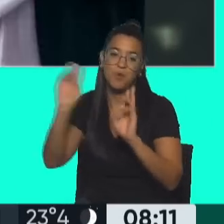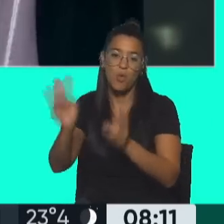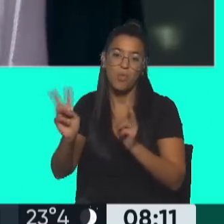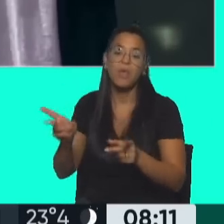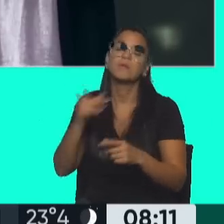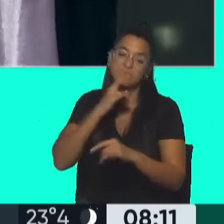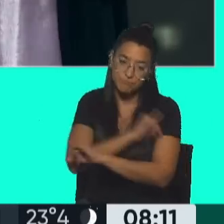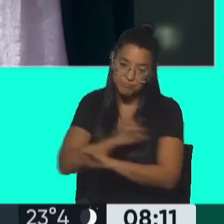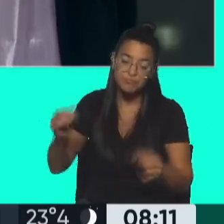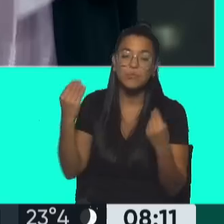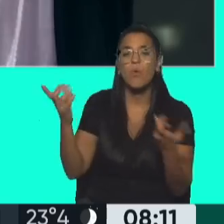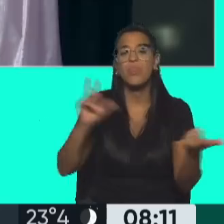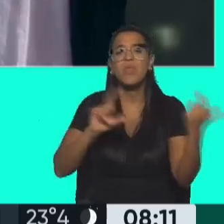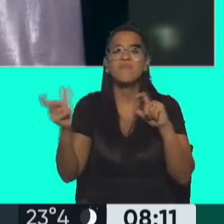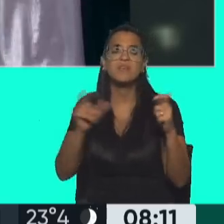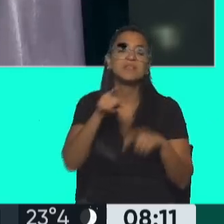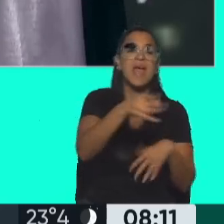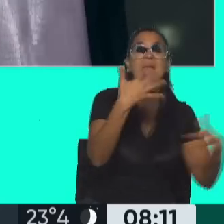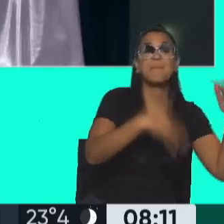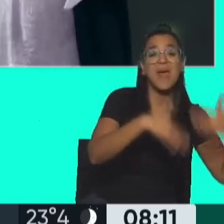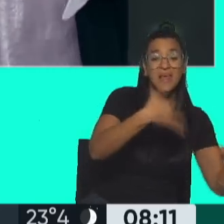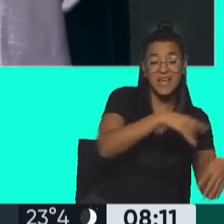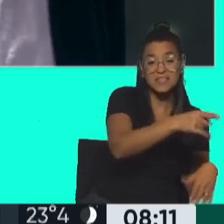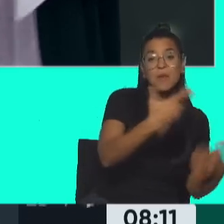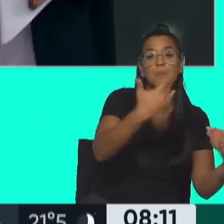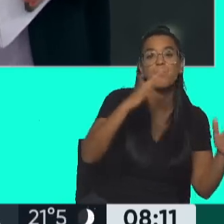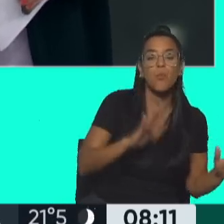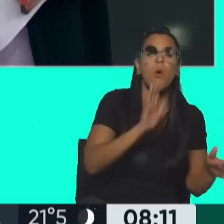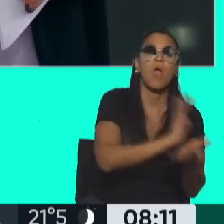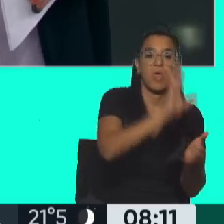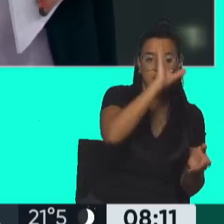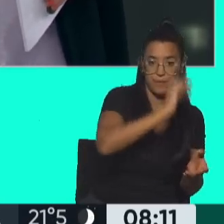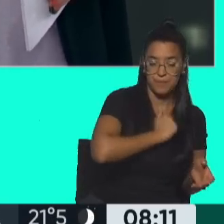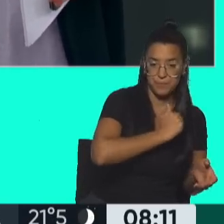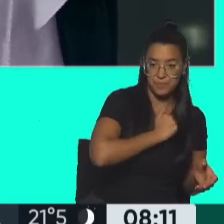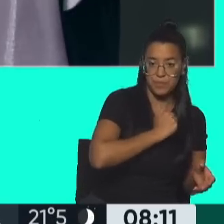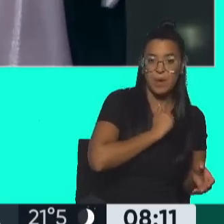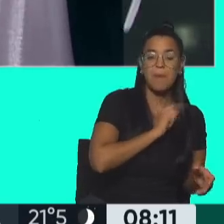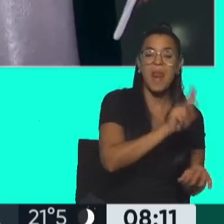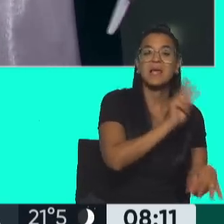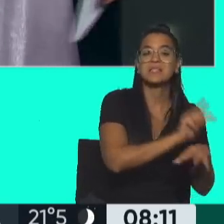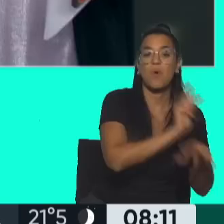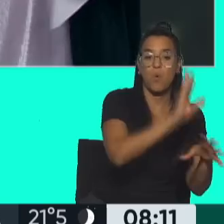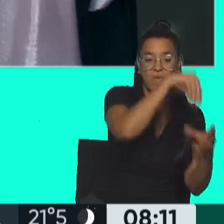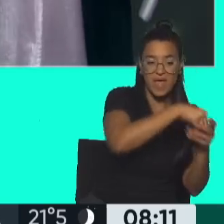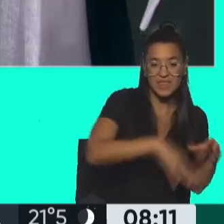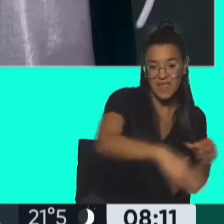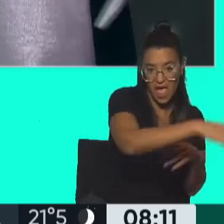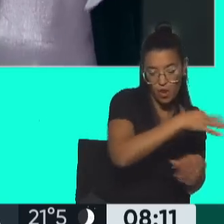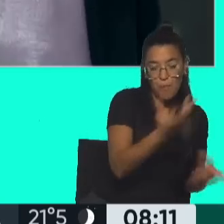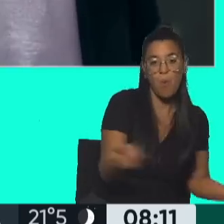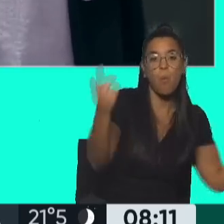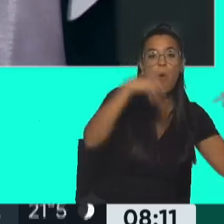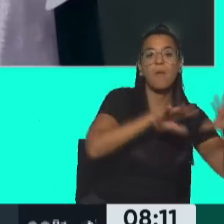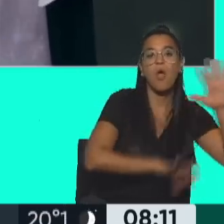de queda Cuál es la diferencia bueno el estado de emergencia habilita al uso de las fuerzas armadas para la seguridad interna para restablecer